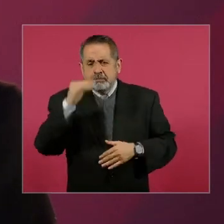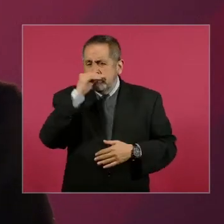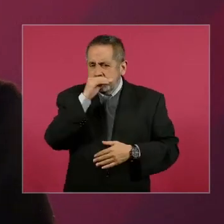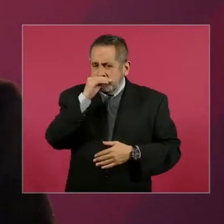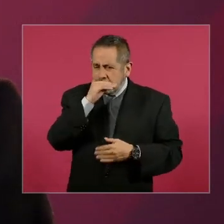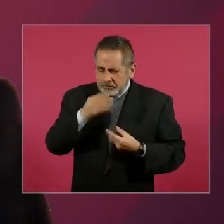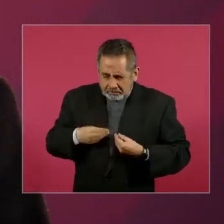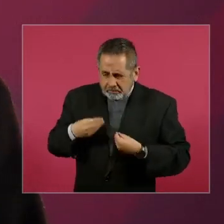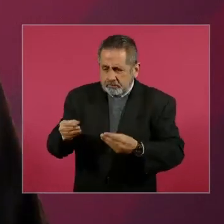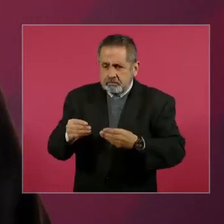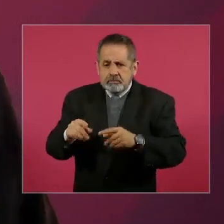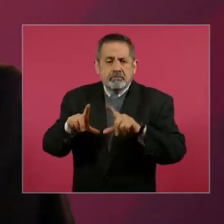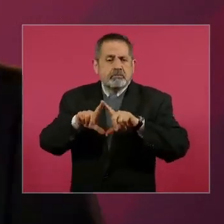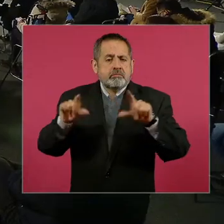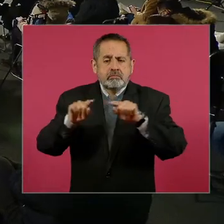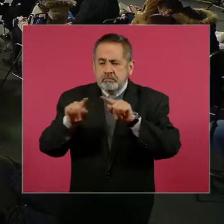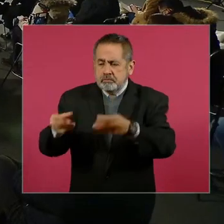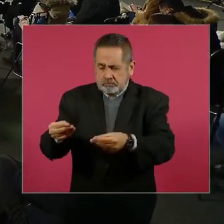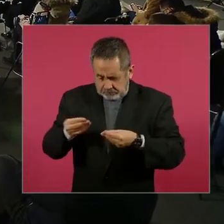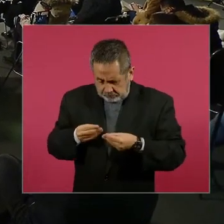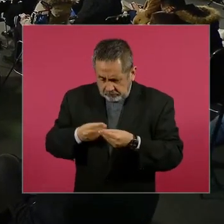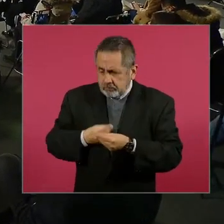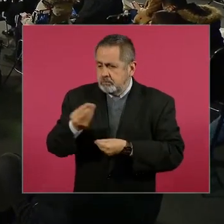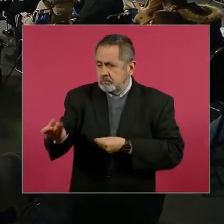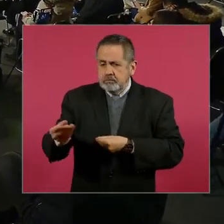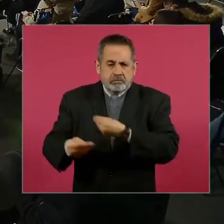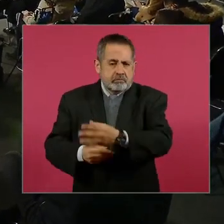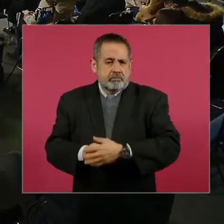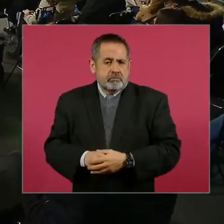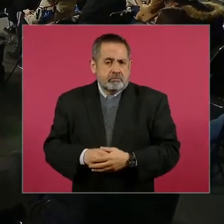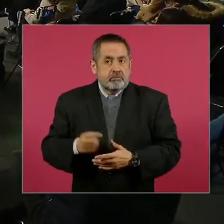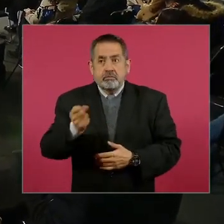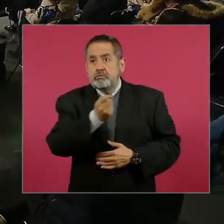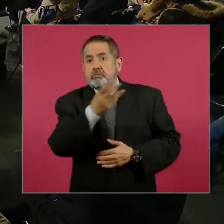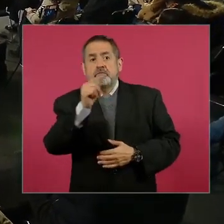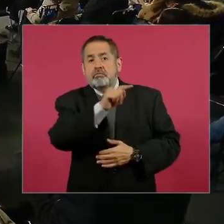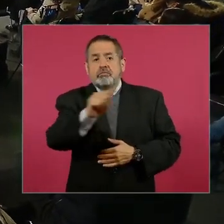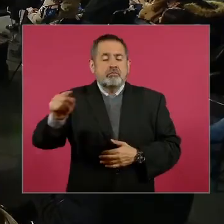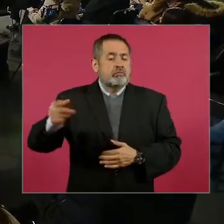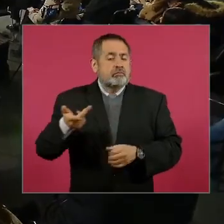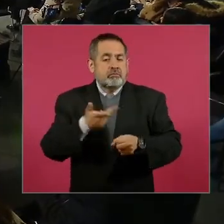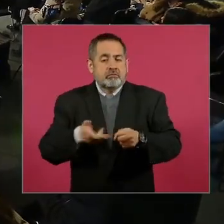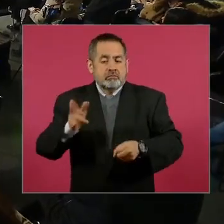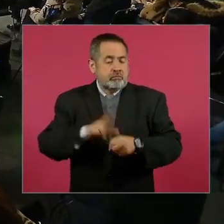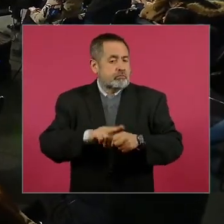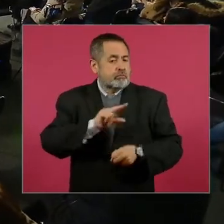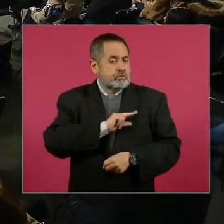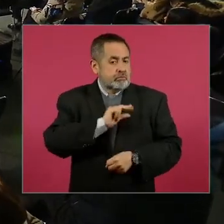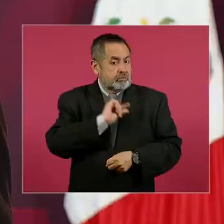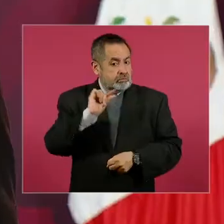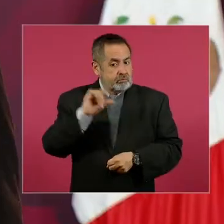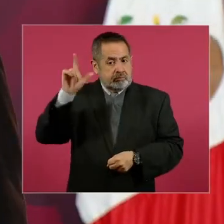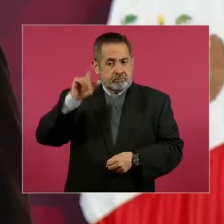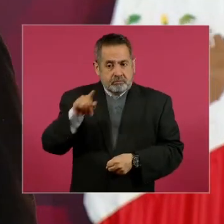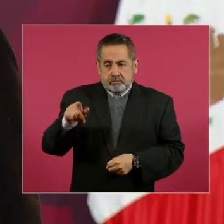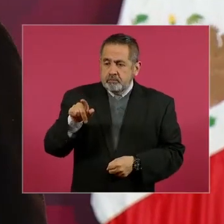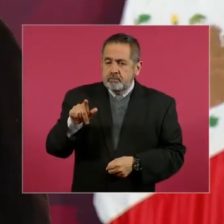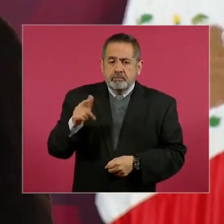Incluso hay hospitales de especialidades en donde no se cobra.